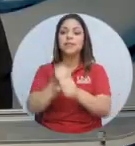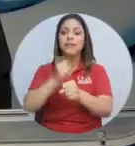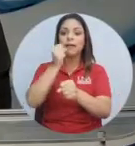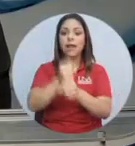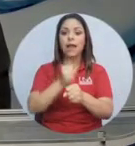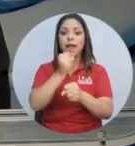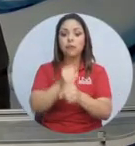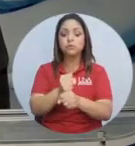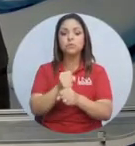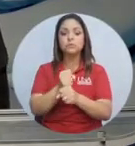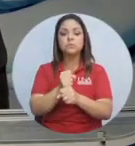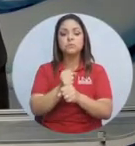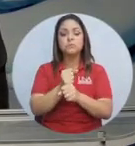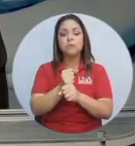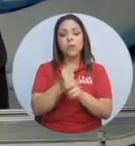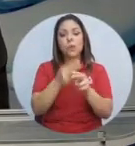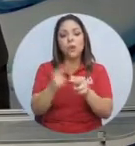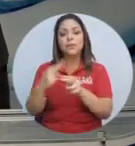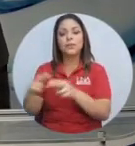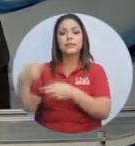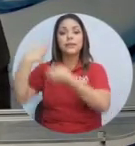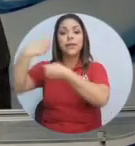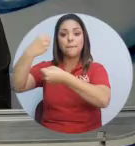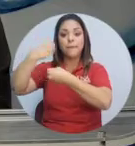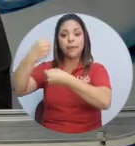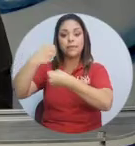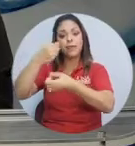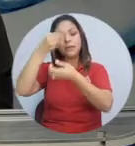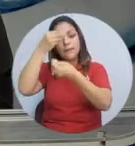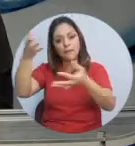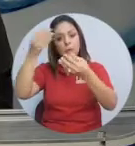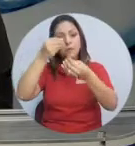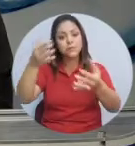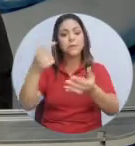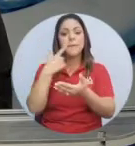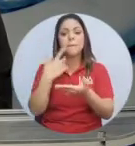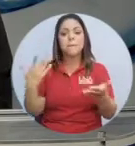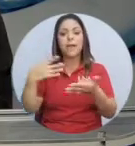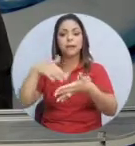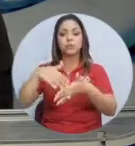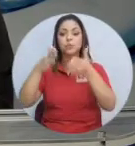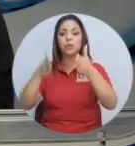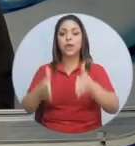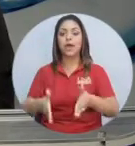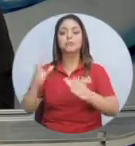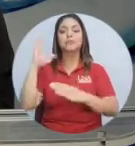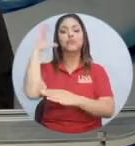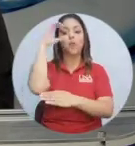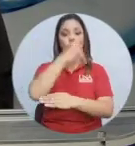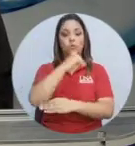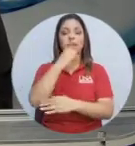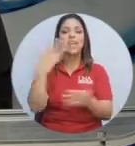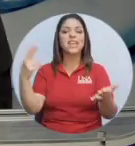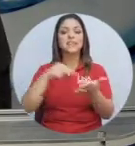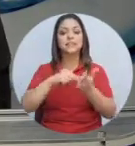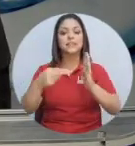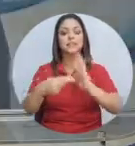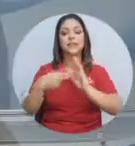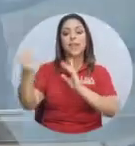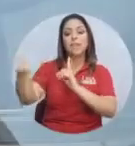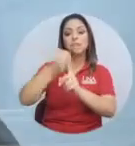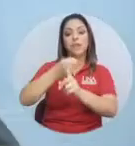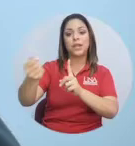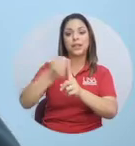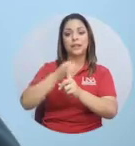estas pequeñas campañas de información para que los estudiantes sepan reconocer qué es violencia y que